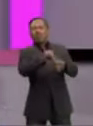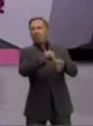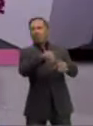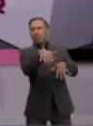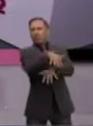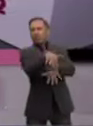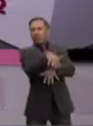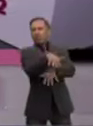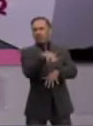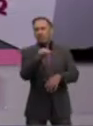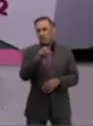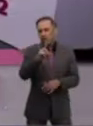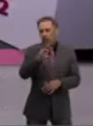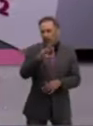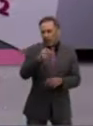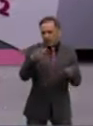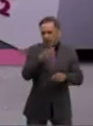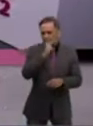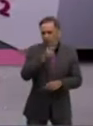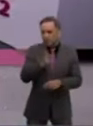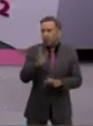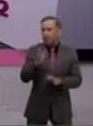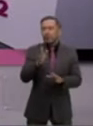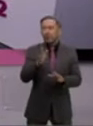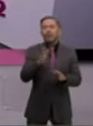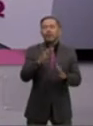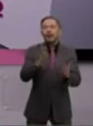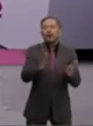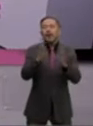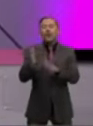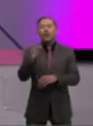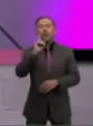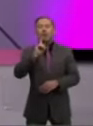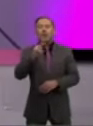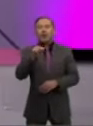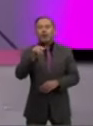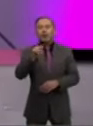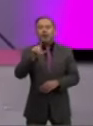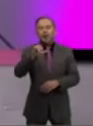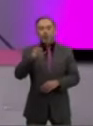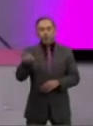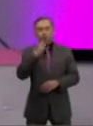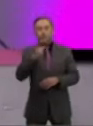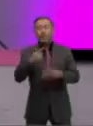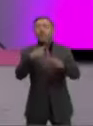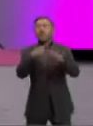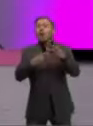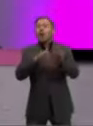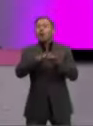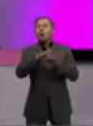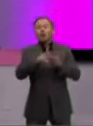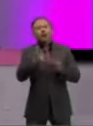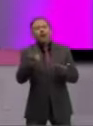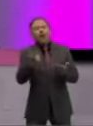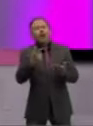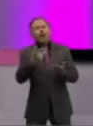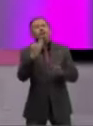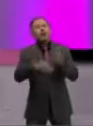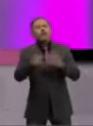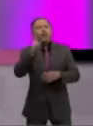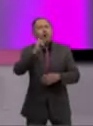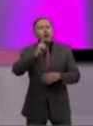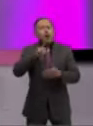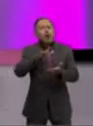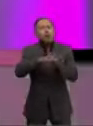Natalia ahorita y luego con Cali, ahorita te escuchamos. Mira, sí. Está hablando de apoyos y mencionas tres rubros. A ver, ¿y dónde están los apoyos a las mujeres ahí?